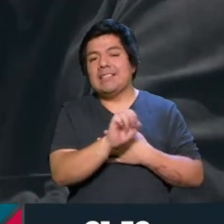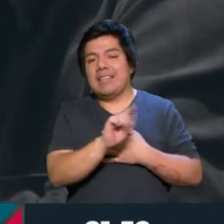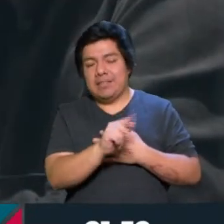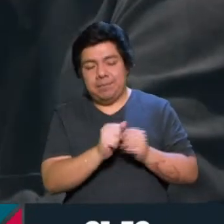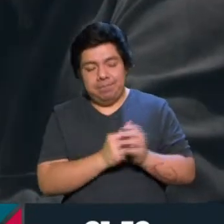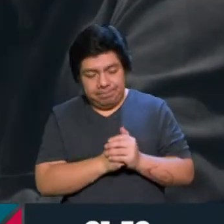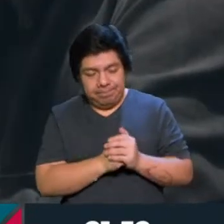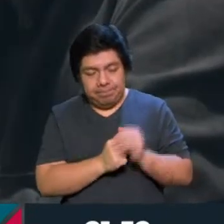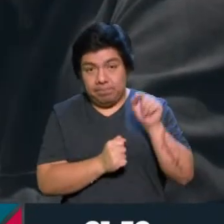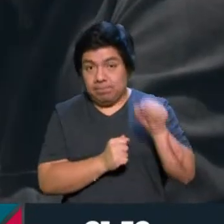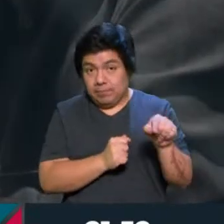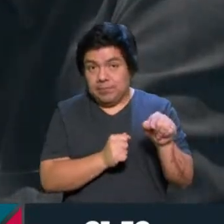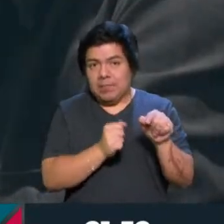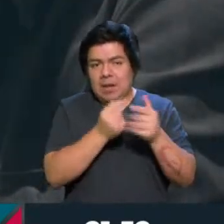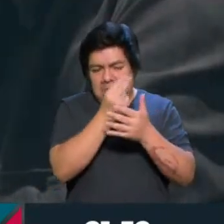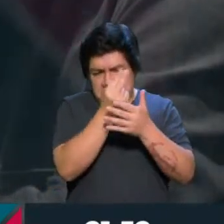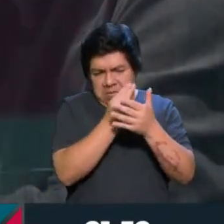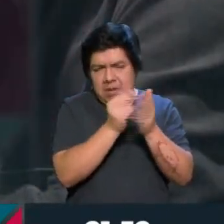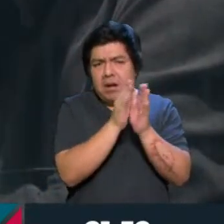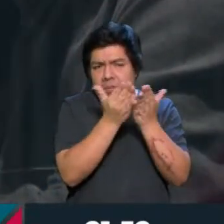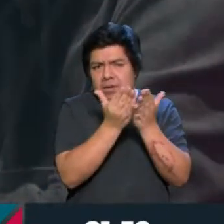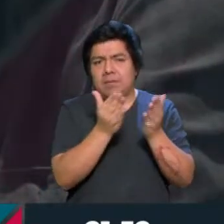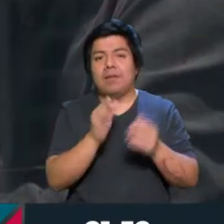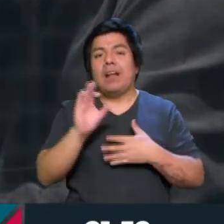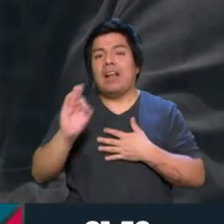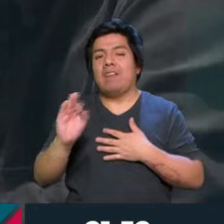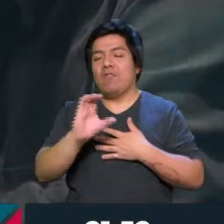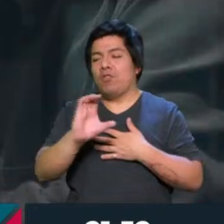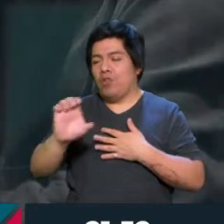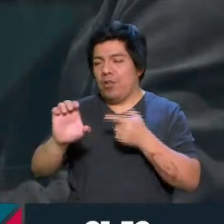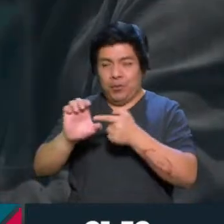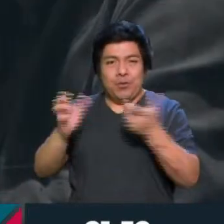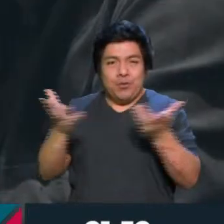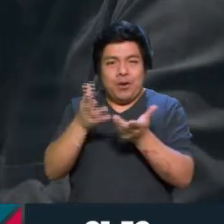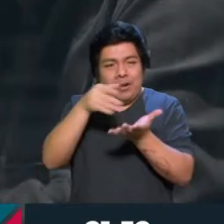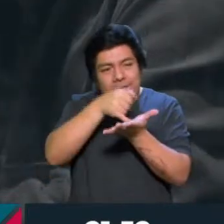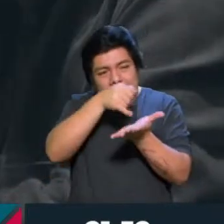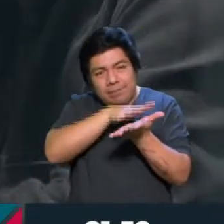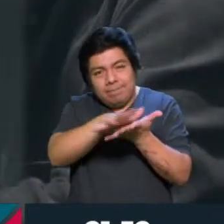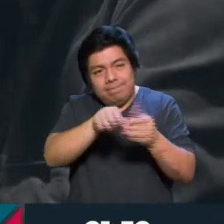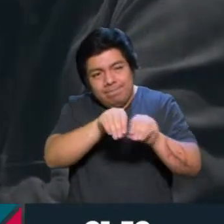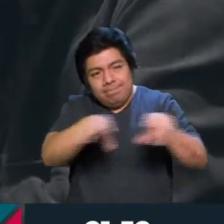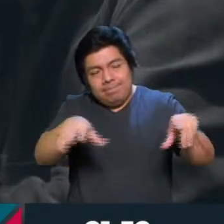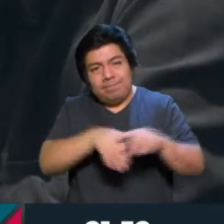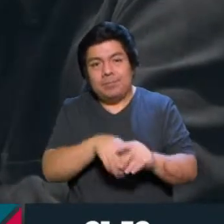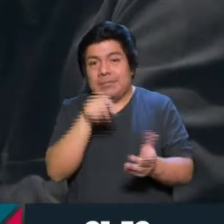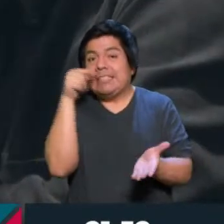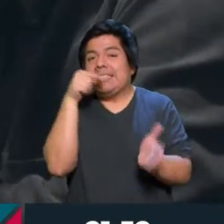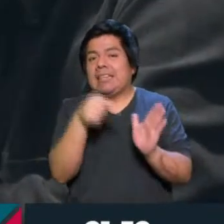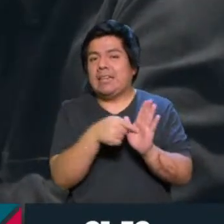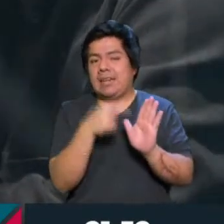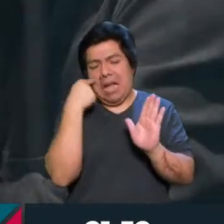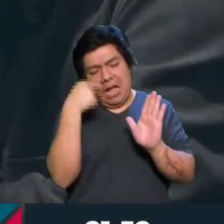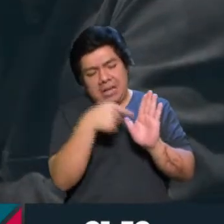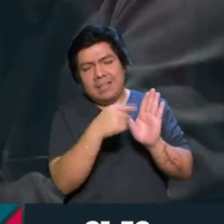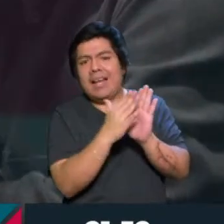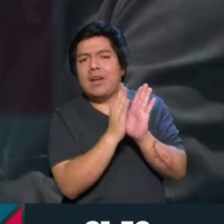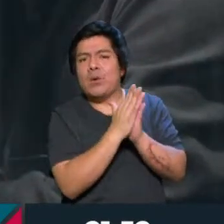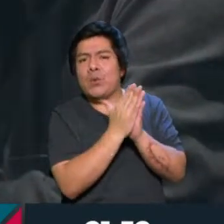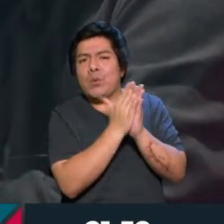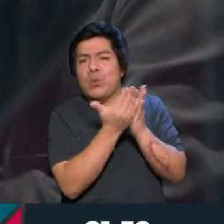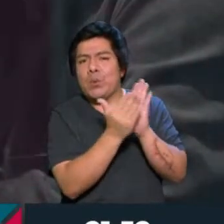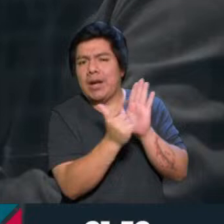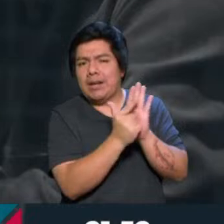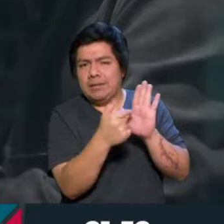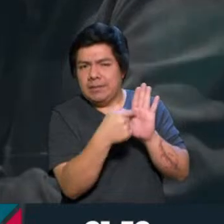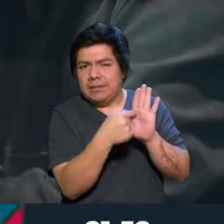Es una novela gráfica que publica el Fondo de Cultura Económica, y lo primero que hay que señalar es que el